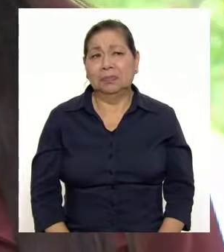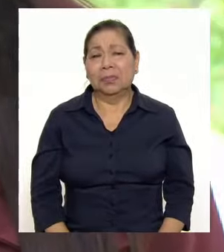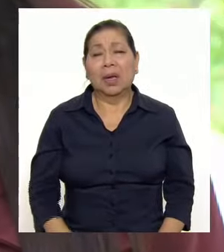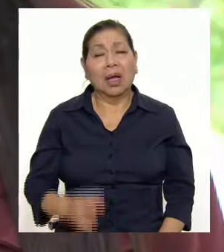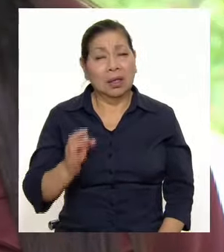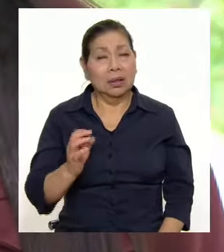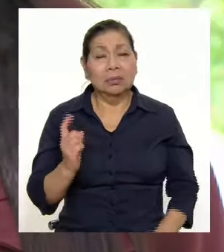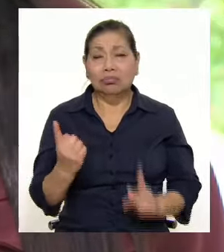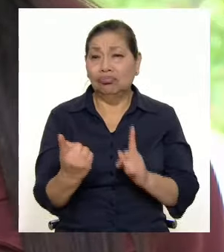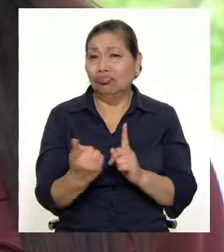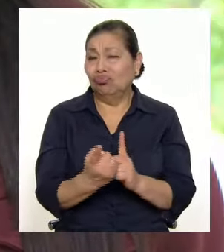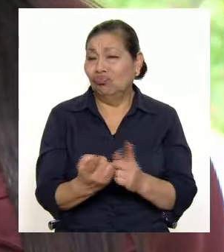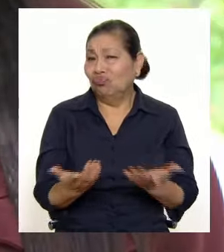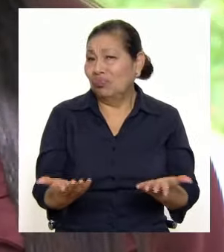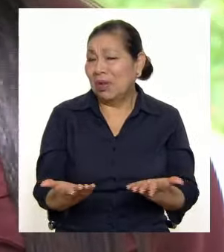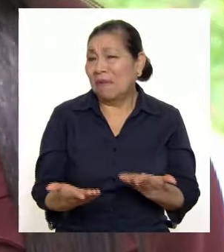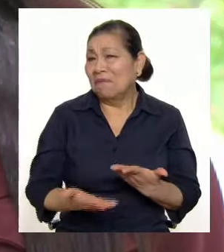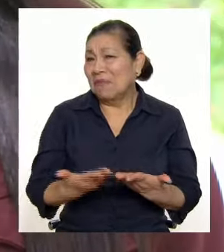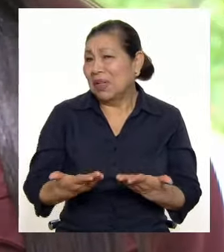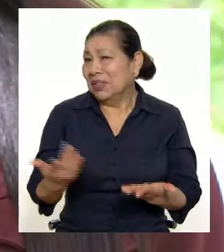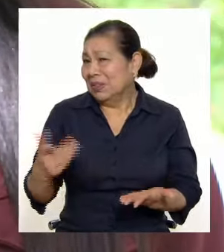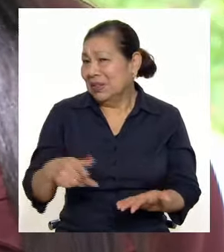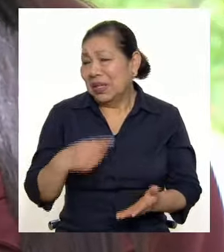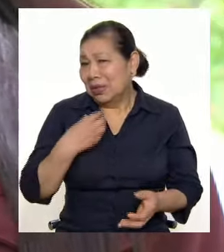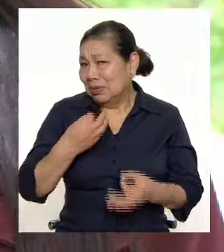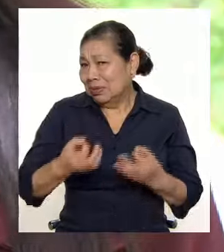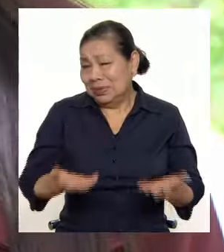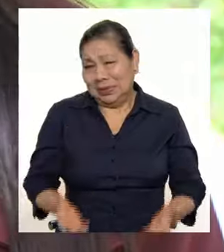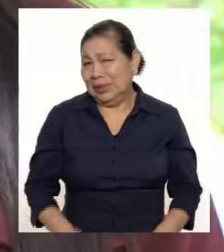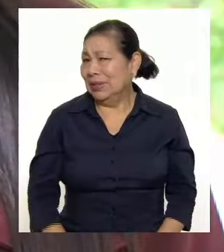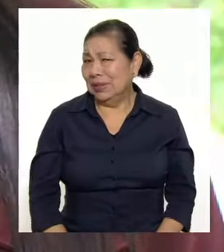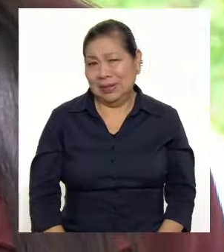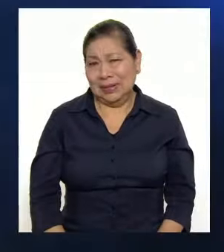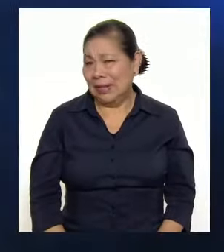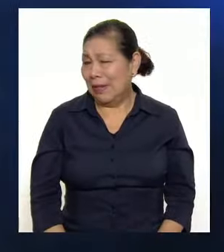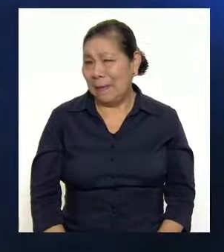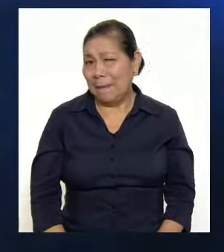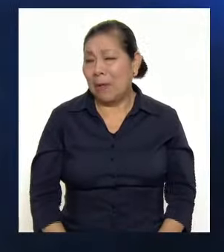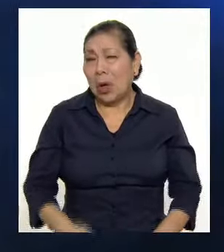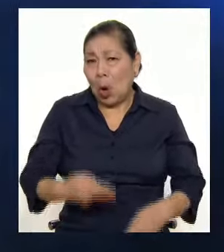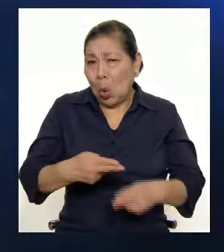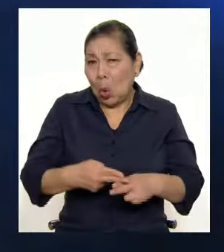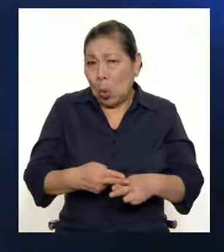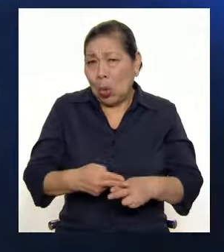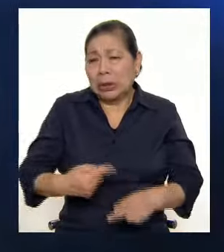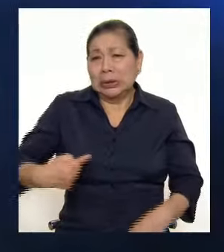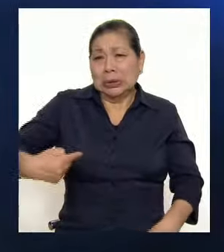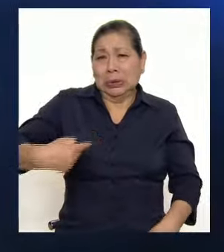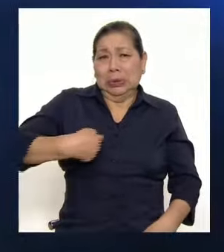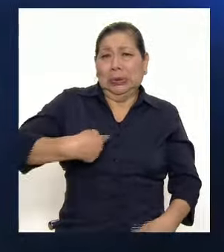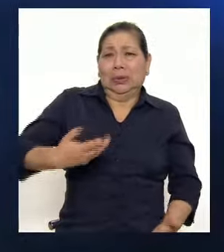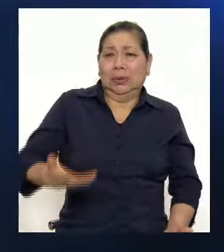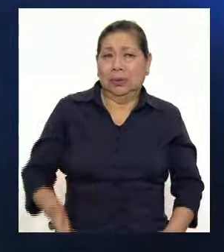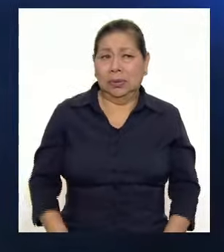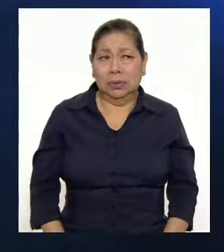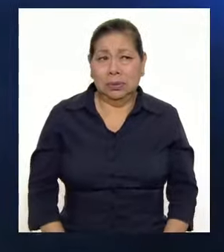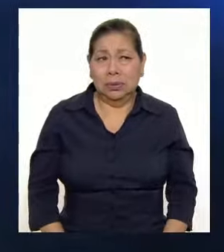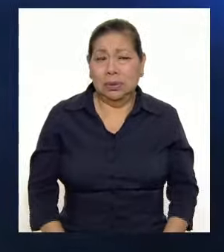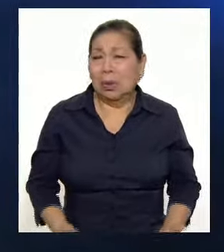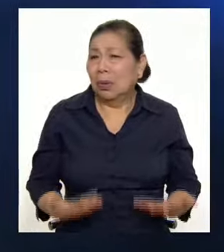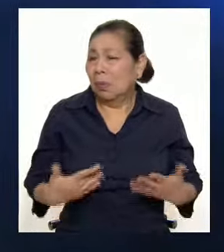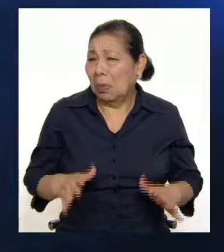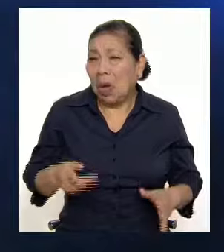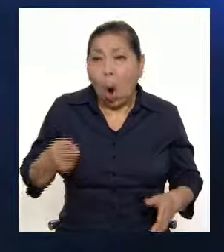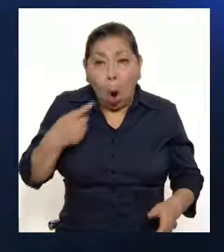creo que al encontrarlo, fácil ya no estuviera acá contando mi versión. Con el cuchillo me daba en el pecho, qué sé yo, en